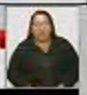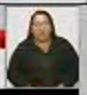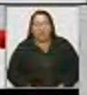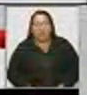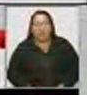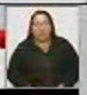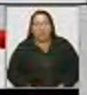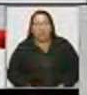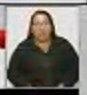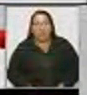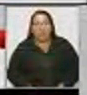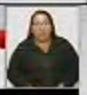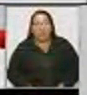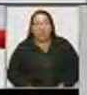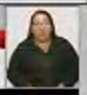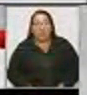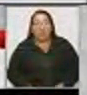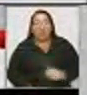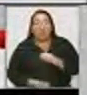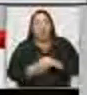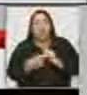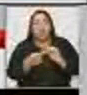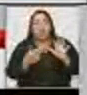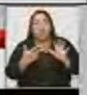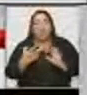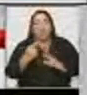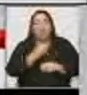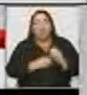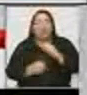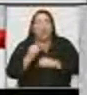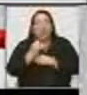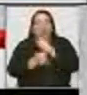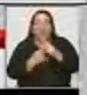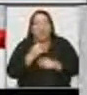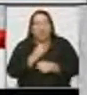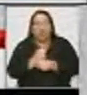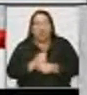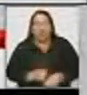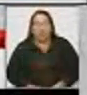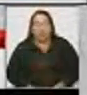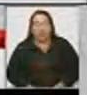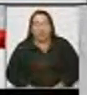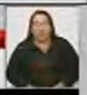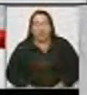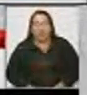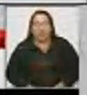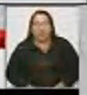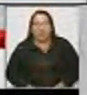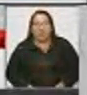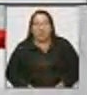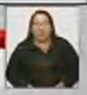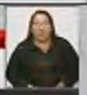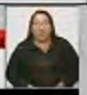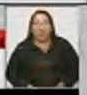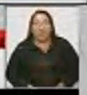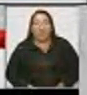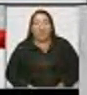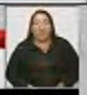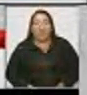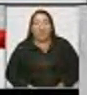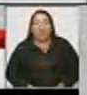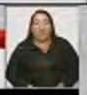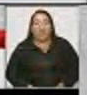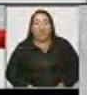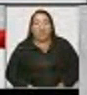manera la ratificación del convenio 189 de la Organización Internacional del Trabajo, que es el convenio sobre el trabajo decente para